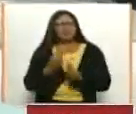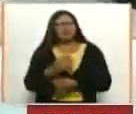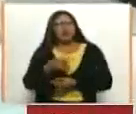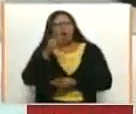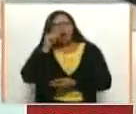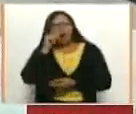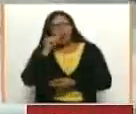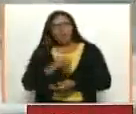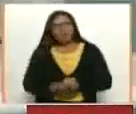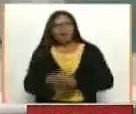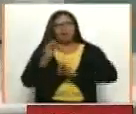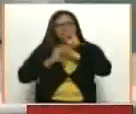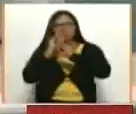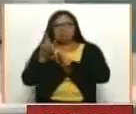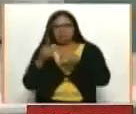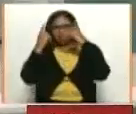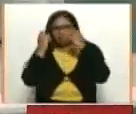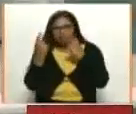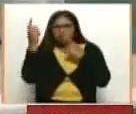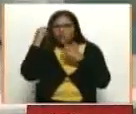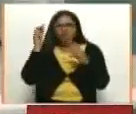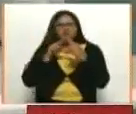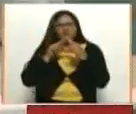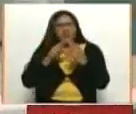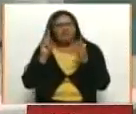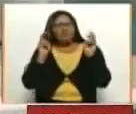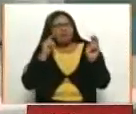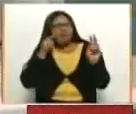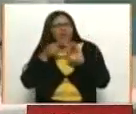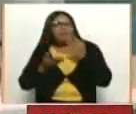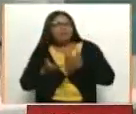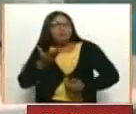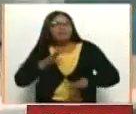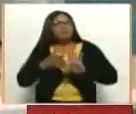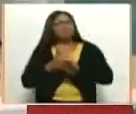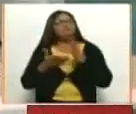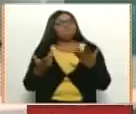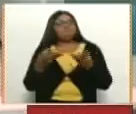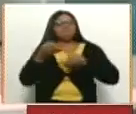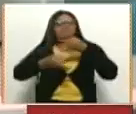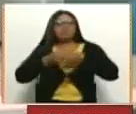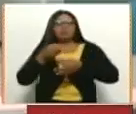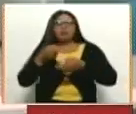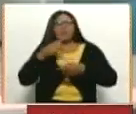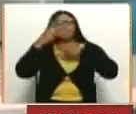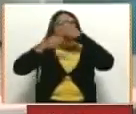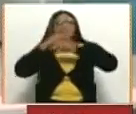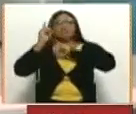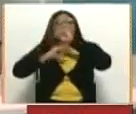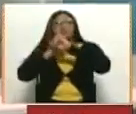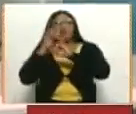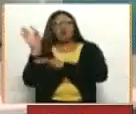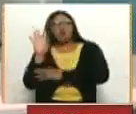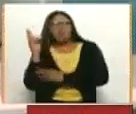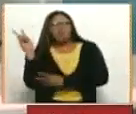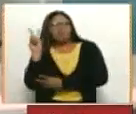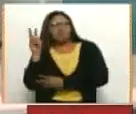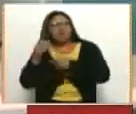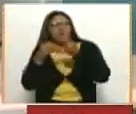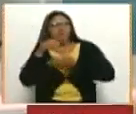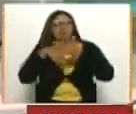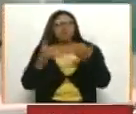es internacionalista y vamos a tocar este tema tan importante. Tiene que ver con la geopolítica internacional y cómo Venezuela se sigue